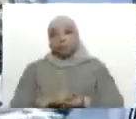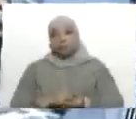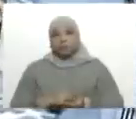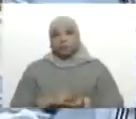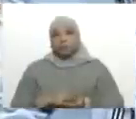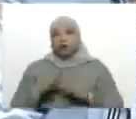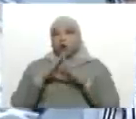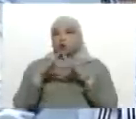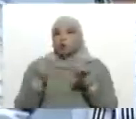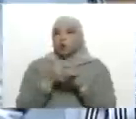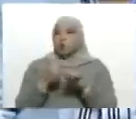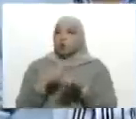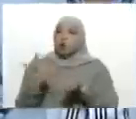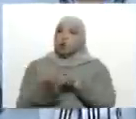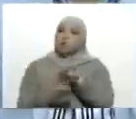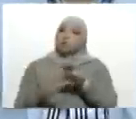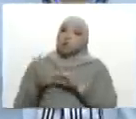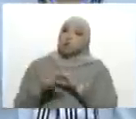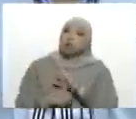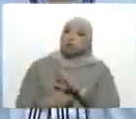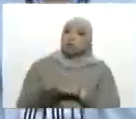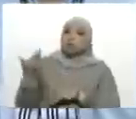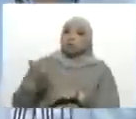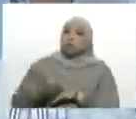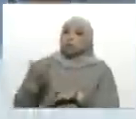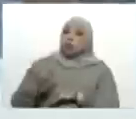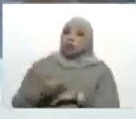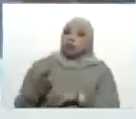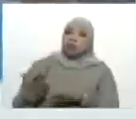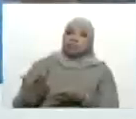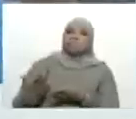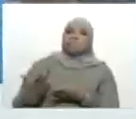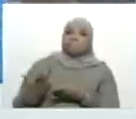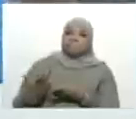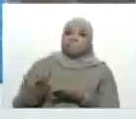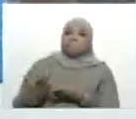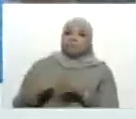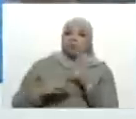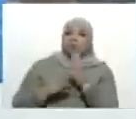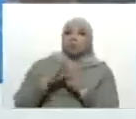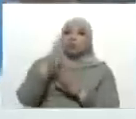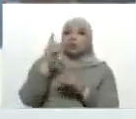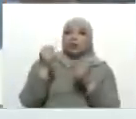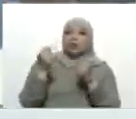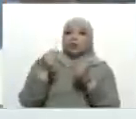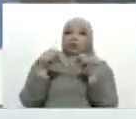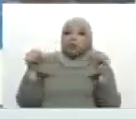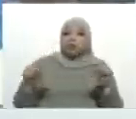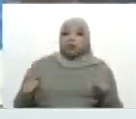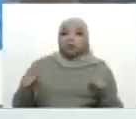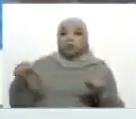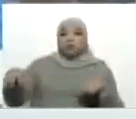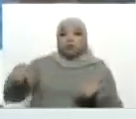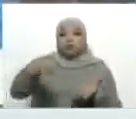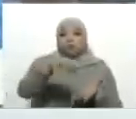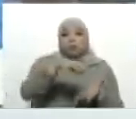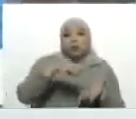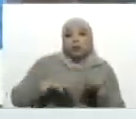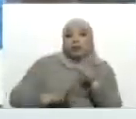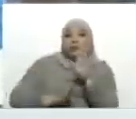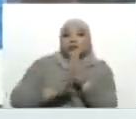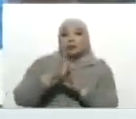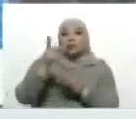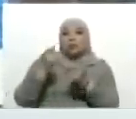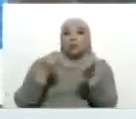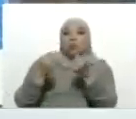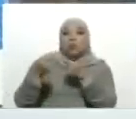casos hubo muy importante las grandes diferencias en crecimiento económico moderno El despegue hacia el desarrollo económico que